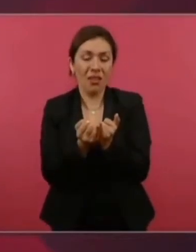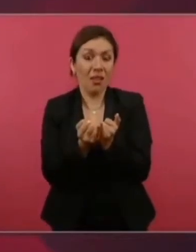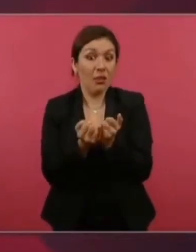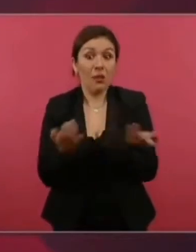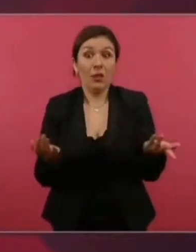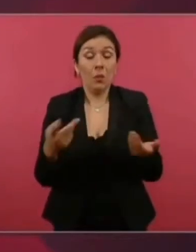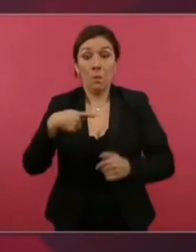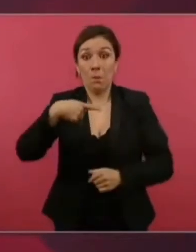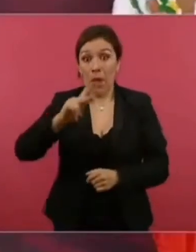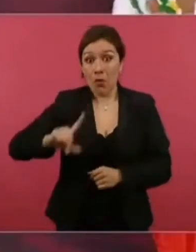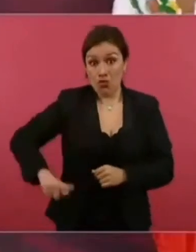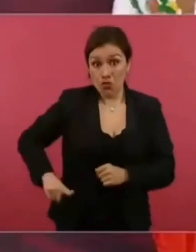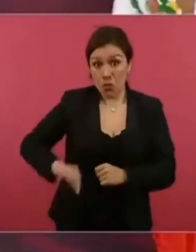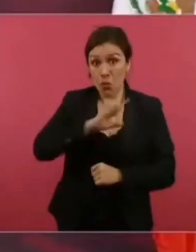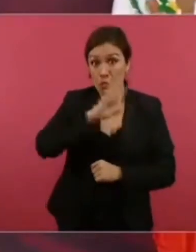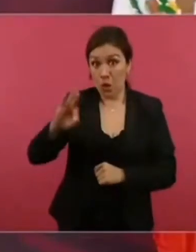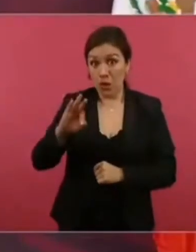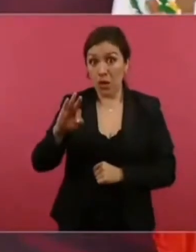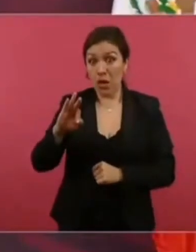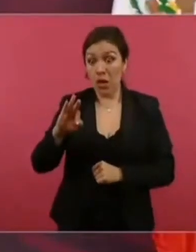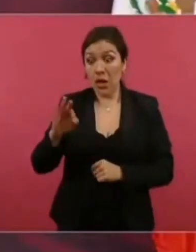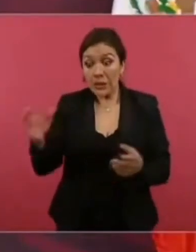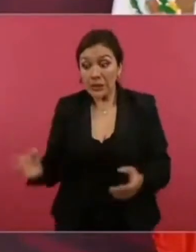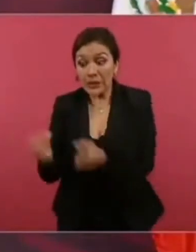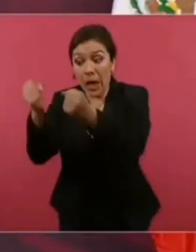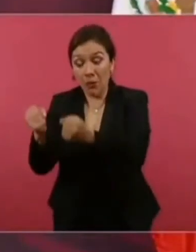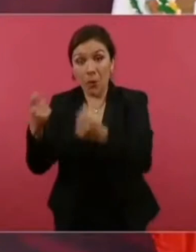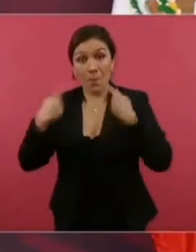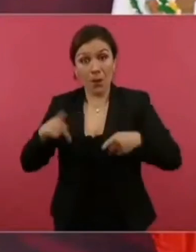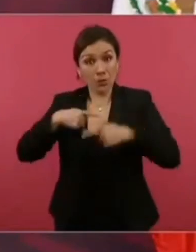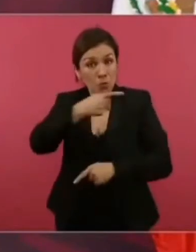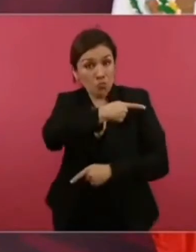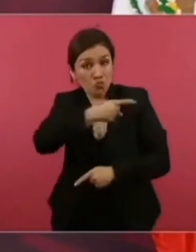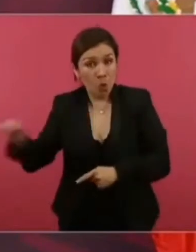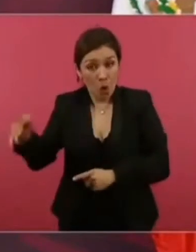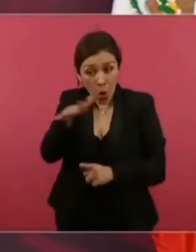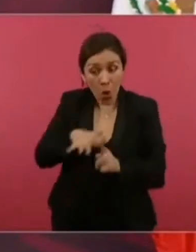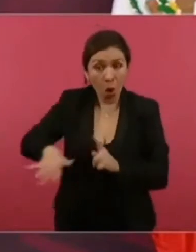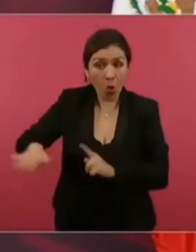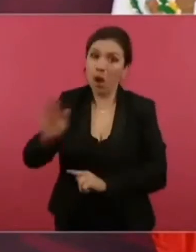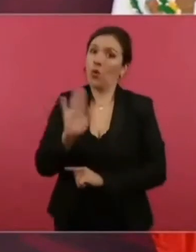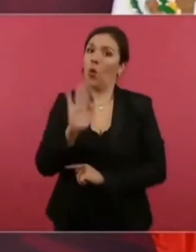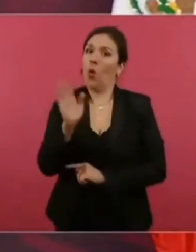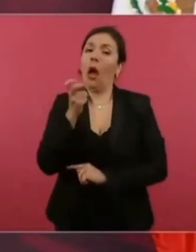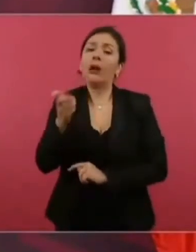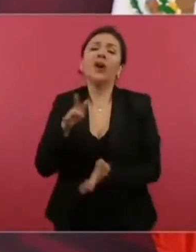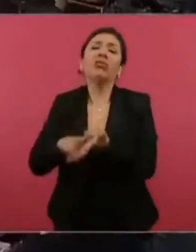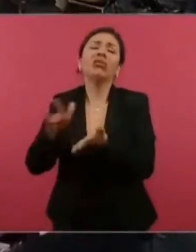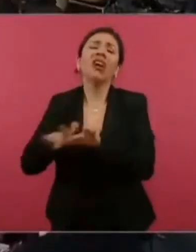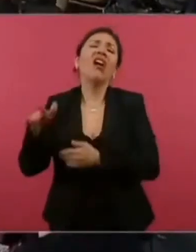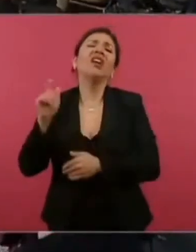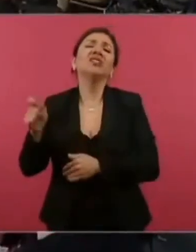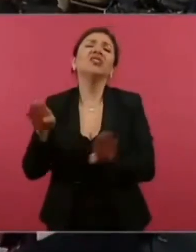Pero no que el Estado rescate a los pobres, no. No, no, eso es populismo.